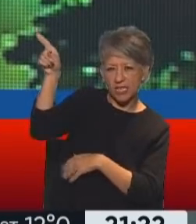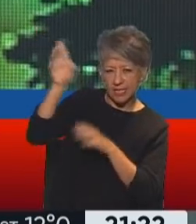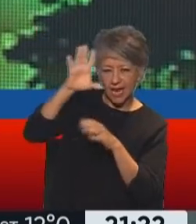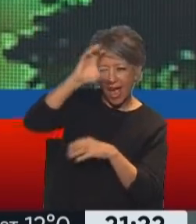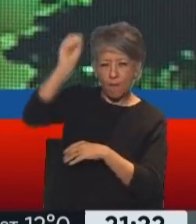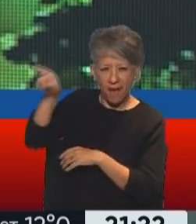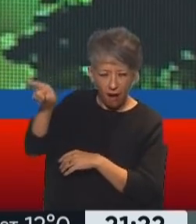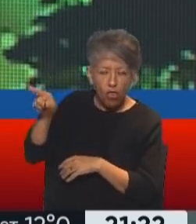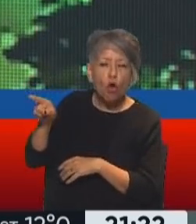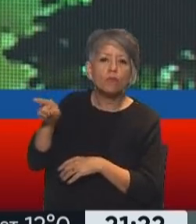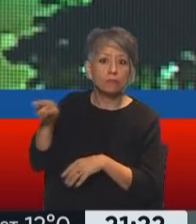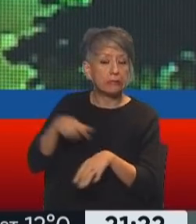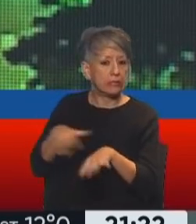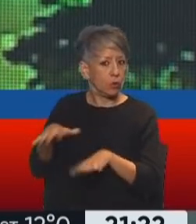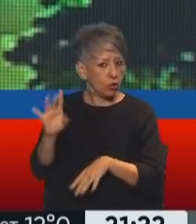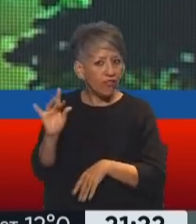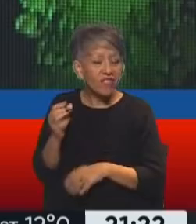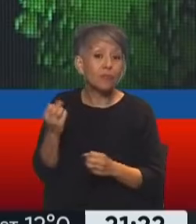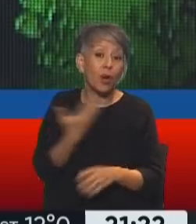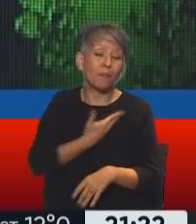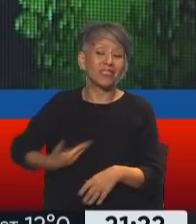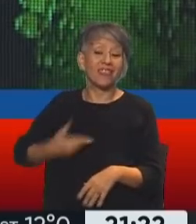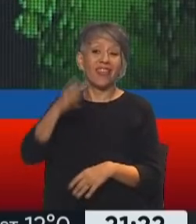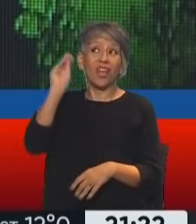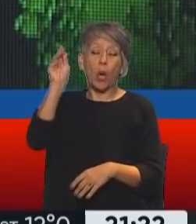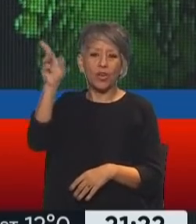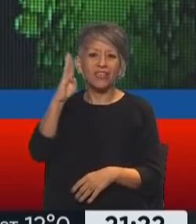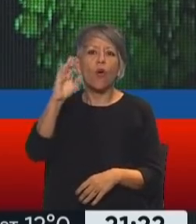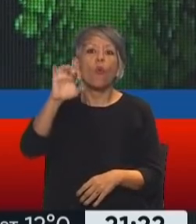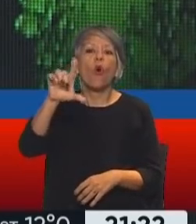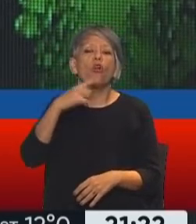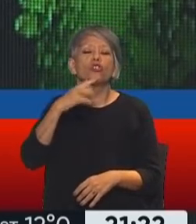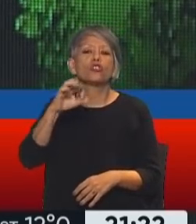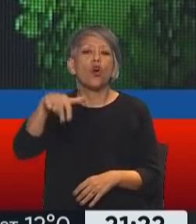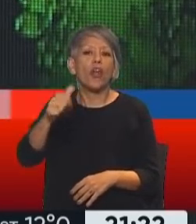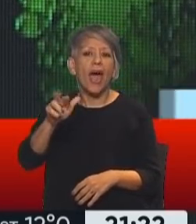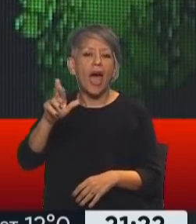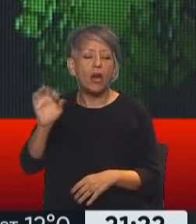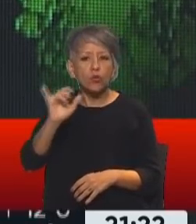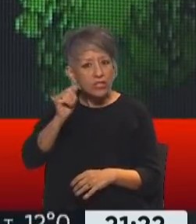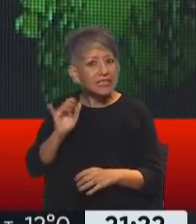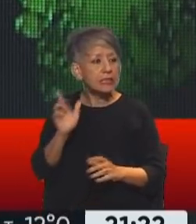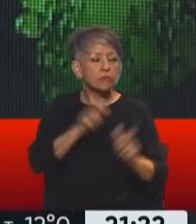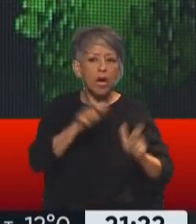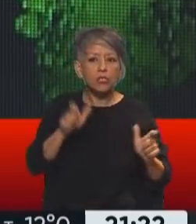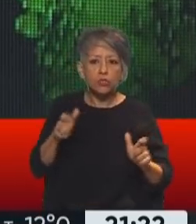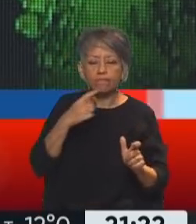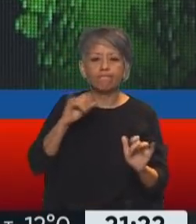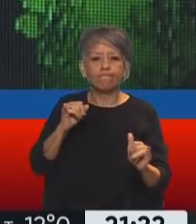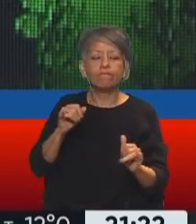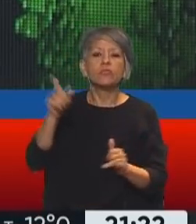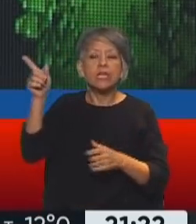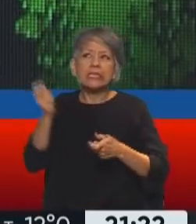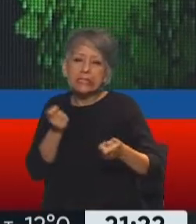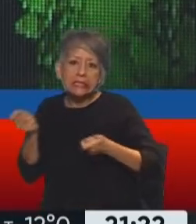bastante complicada, ¿no? Con Bolsonaro como presidente. Totalmente, era la mirada de propios y ajenos, ¿no? La gestión que venía manteniendo Daniel